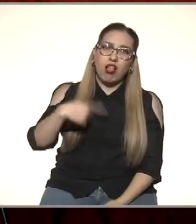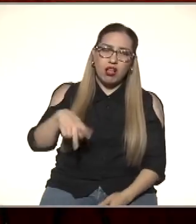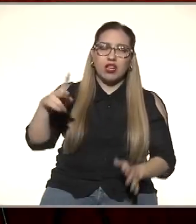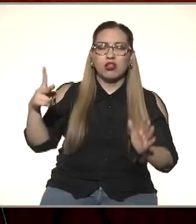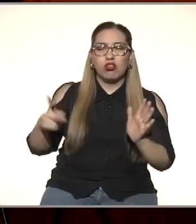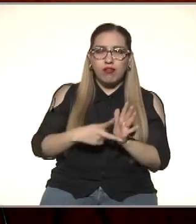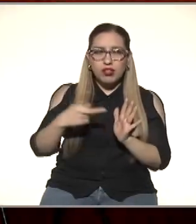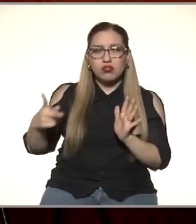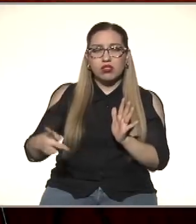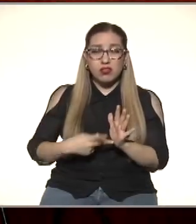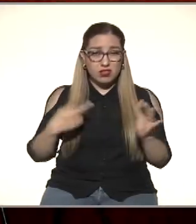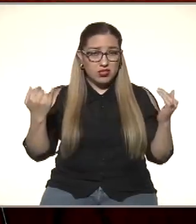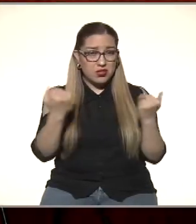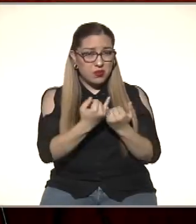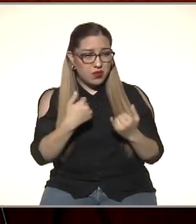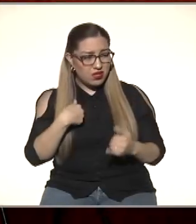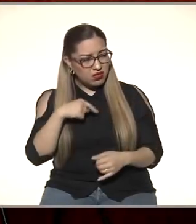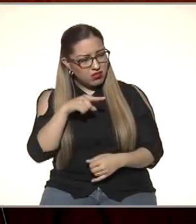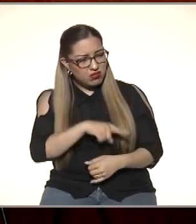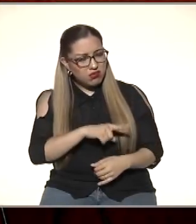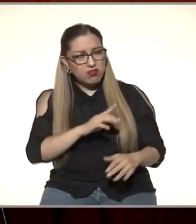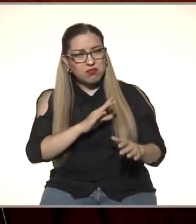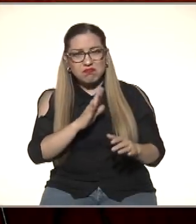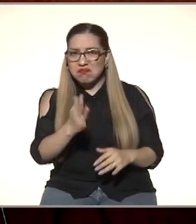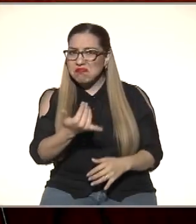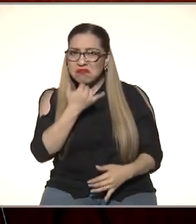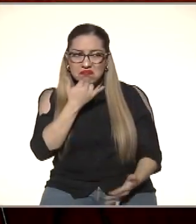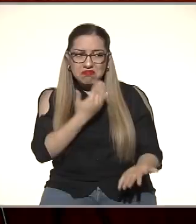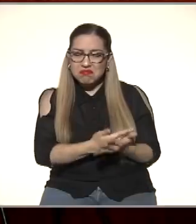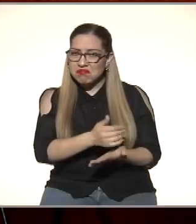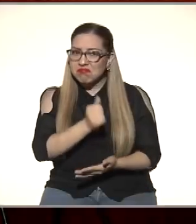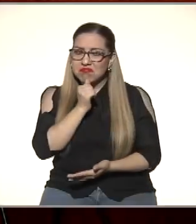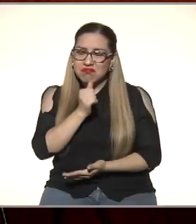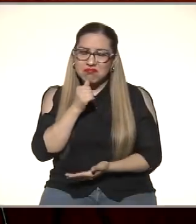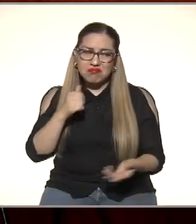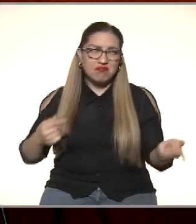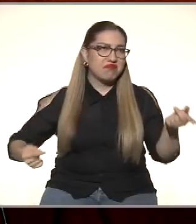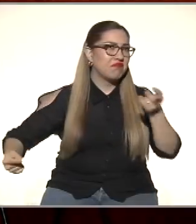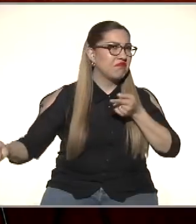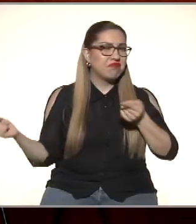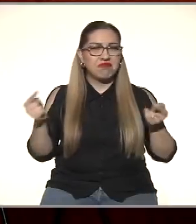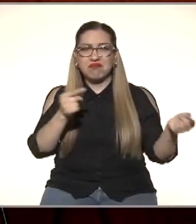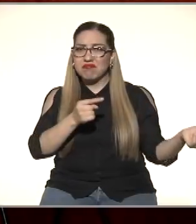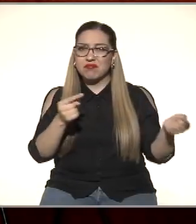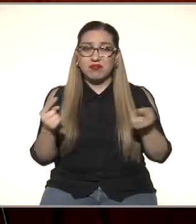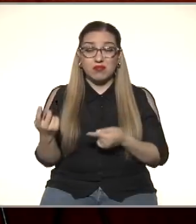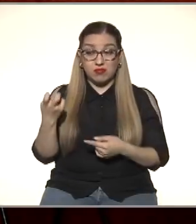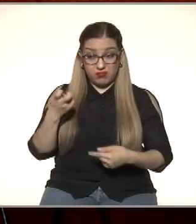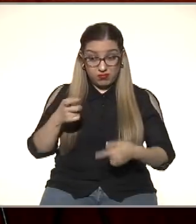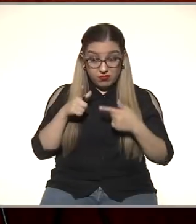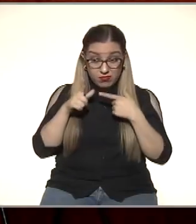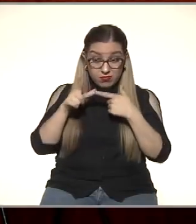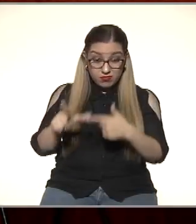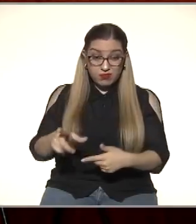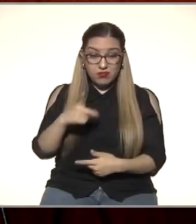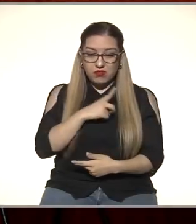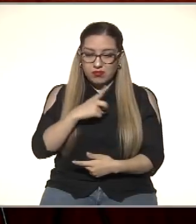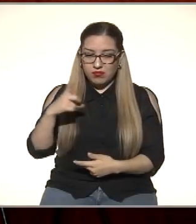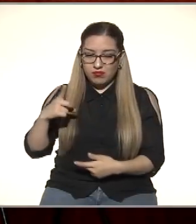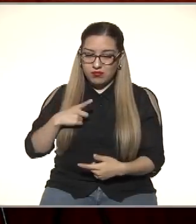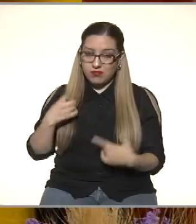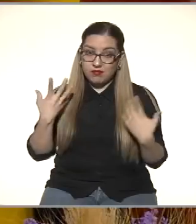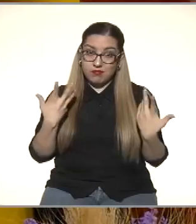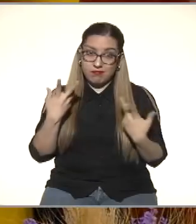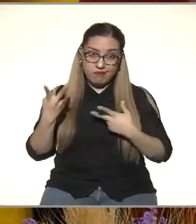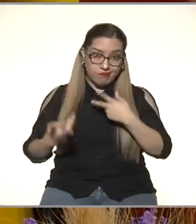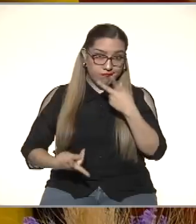y le duele a la persona que no ha podido soltarlo. Y ahí te puedes preguntar si hay condiciones o no para seguir. Exacto. Pero sí, totalmente de acuerdo